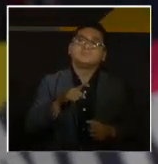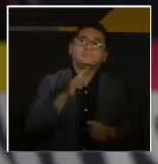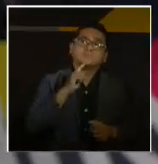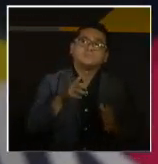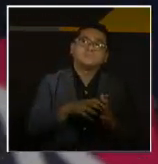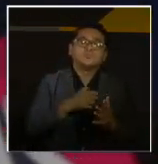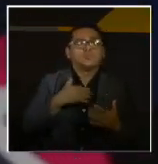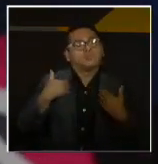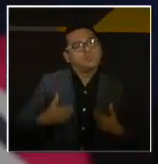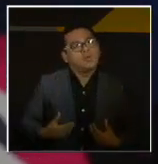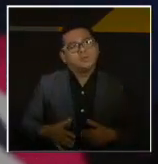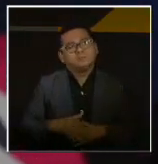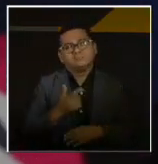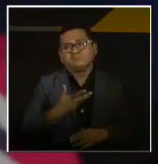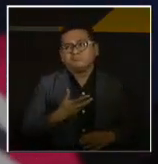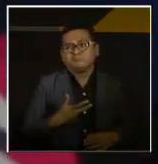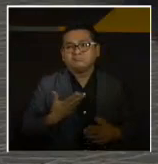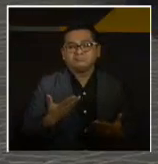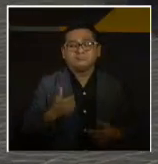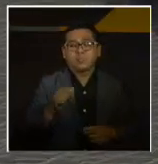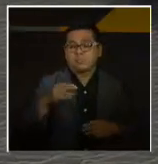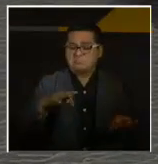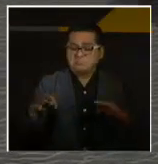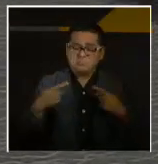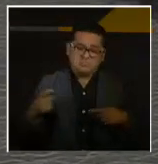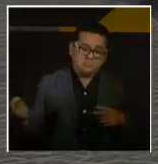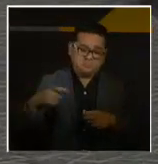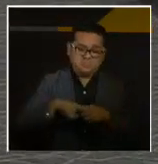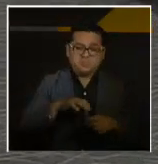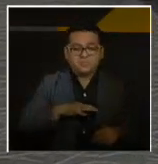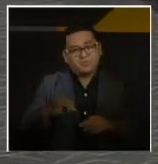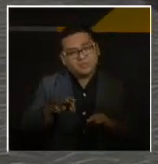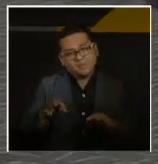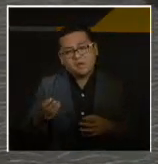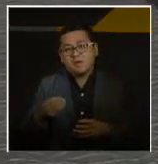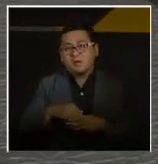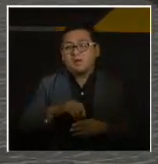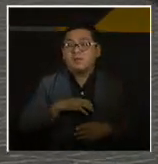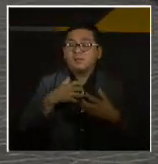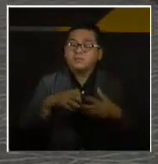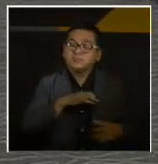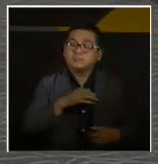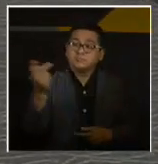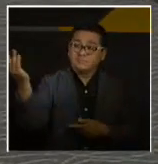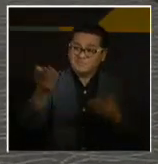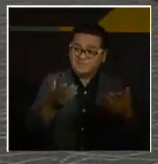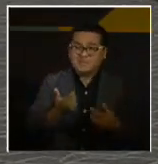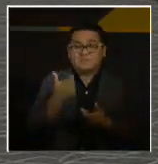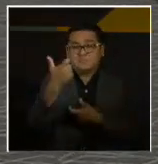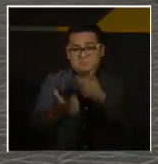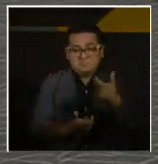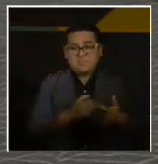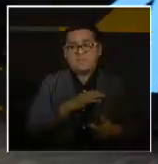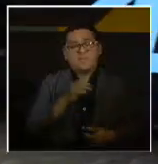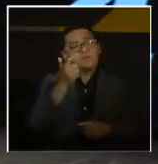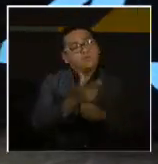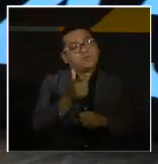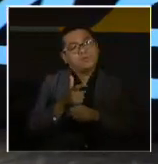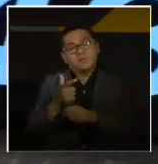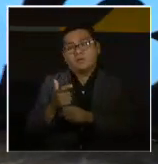del capital humano. Si tenemos capital humano ligado a nuestra productividad, las empresas que vienen e inviertan van a